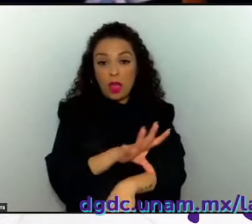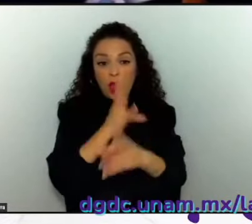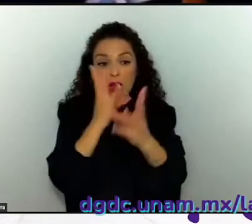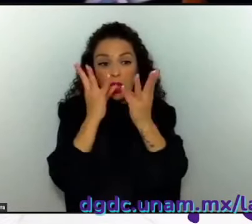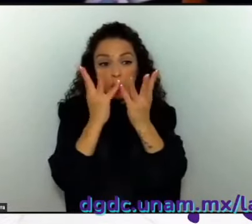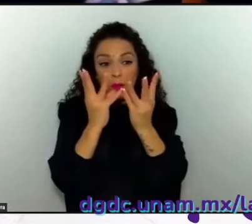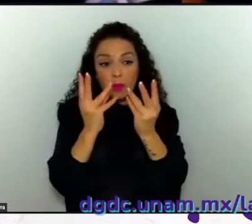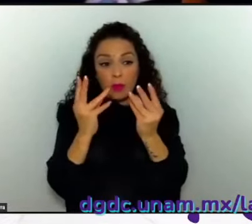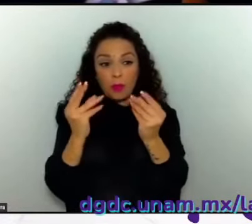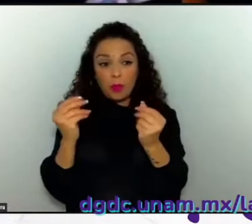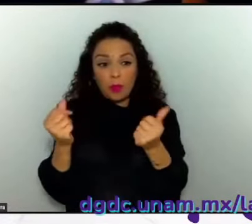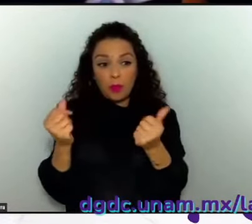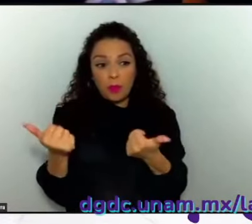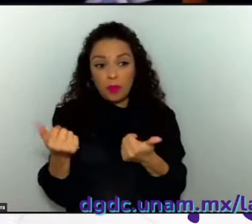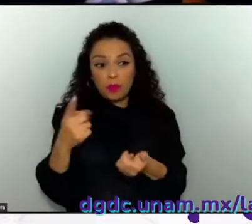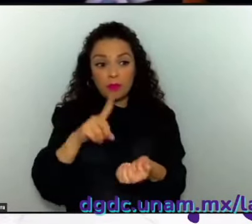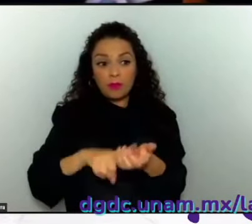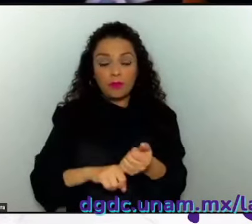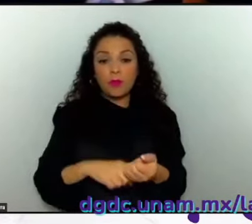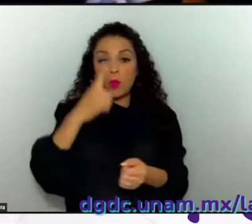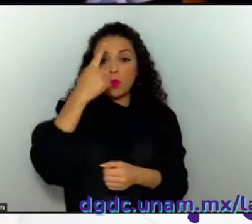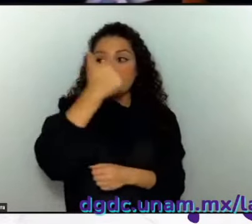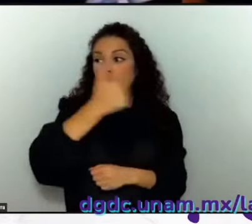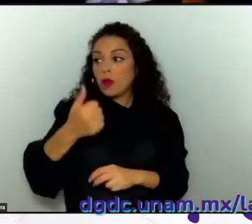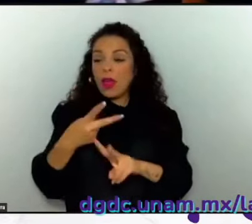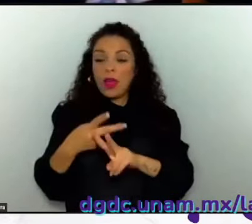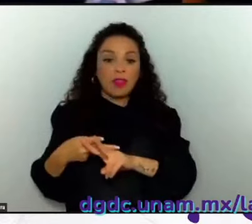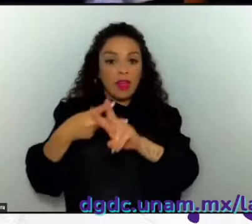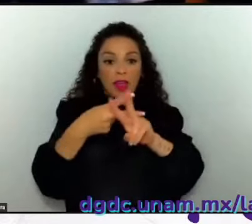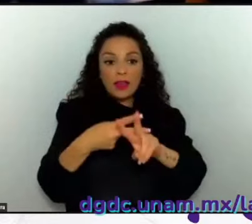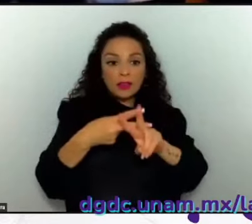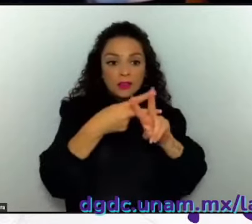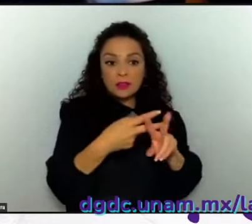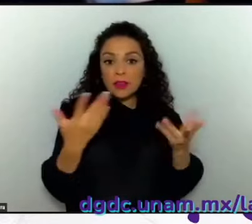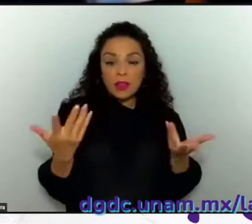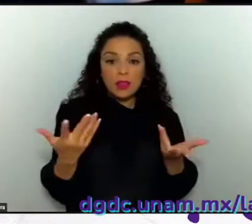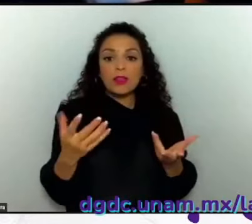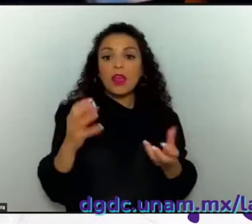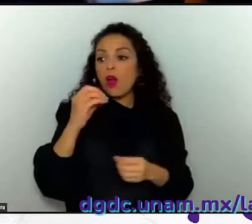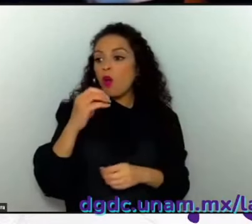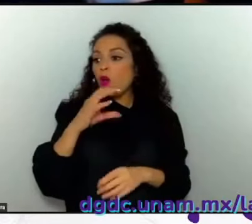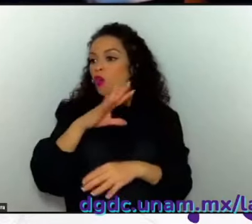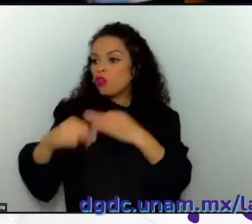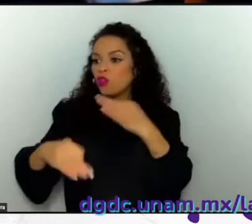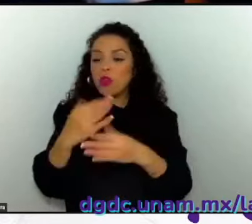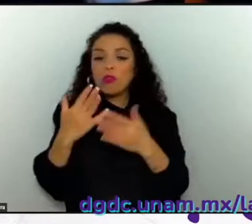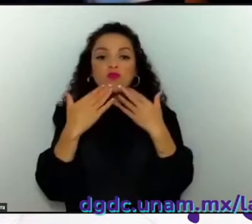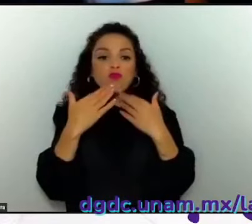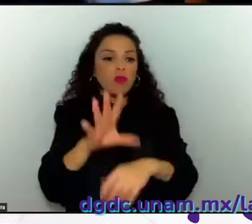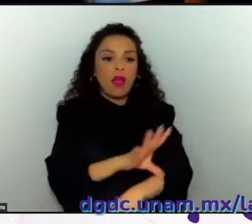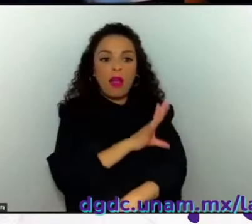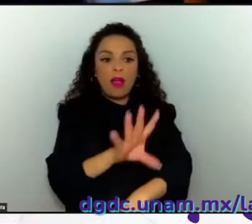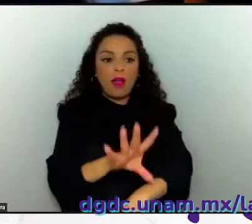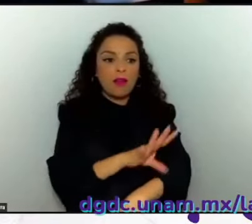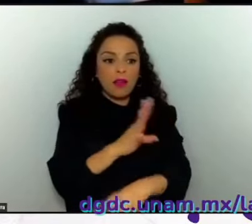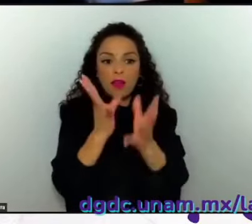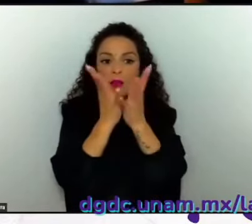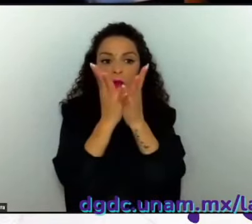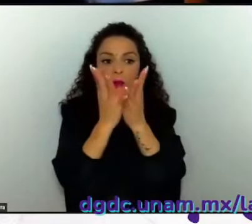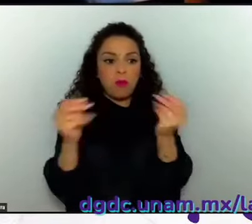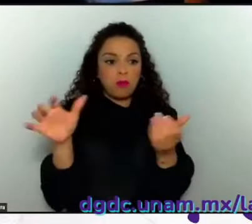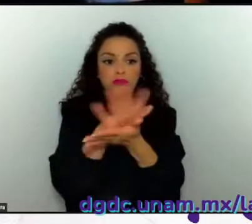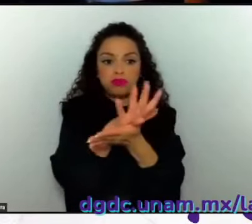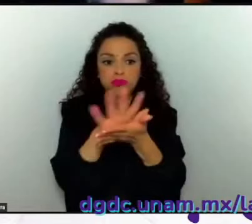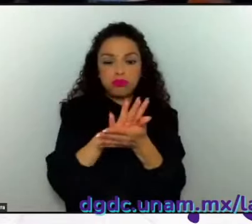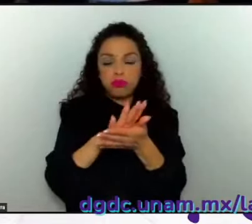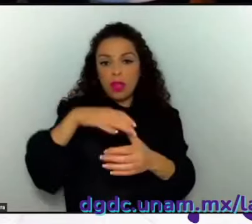estrella, cada sistema acabaría sin energía, incluso los agujeros negros se evaporarían y acabaría el tiempo,